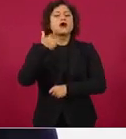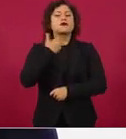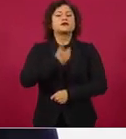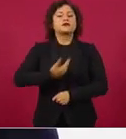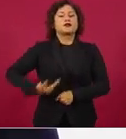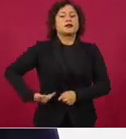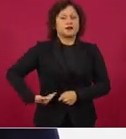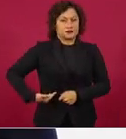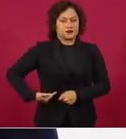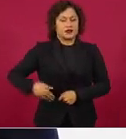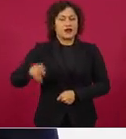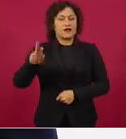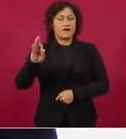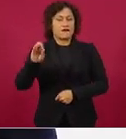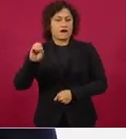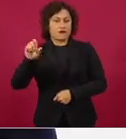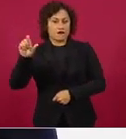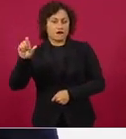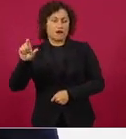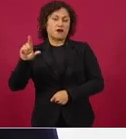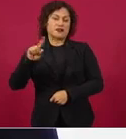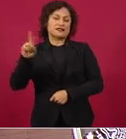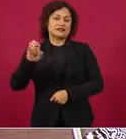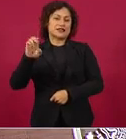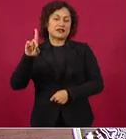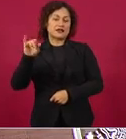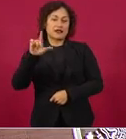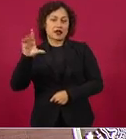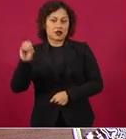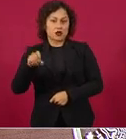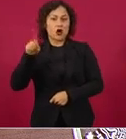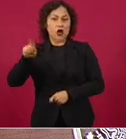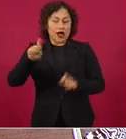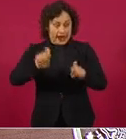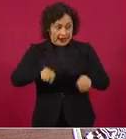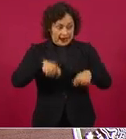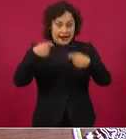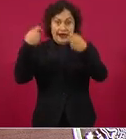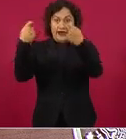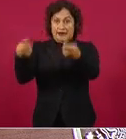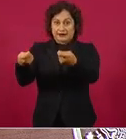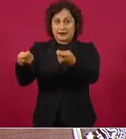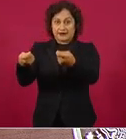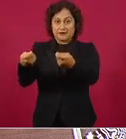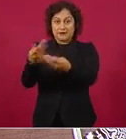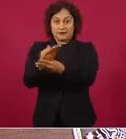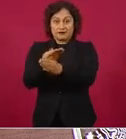ferrocarriles y haya entregado los bancos y los haya rescatado más que nada